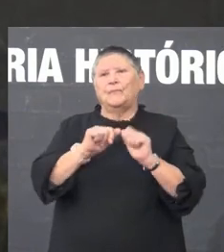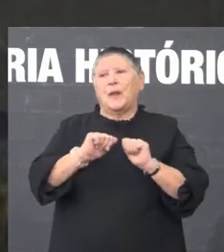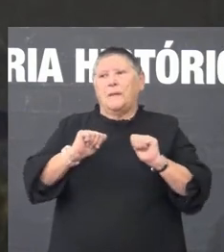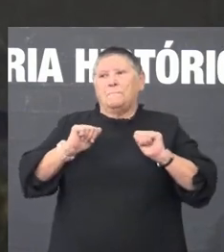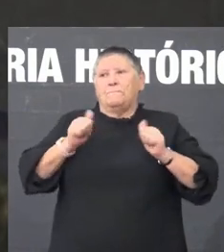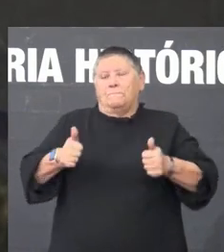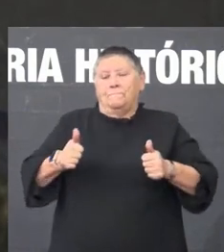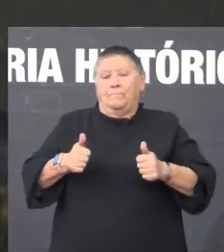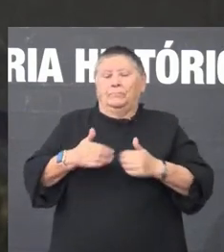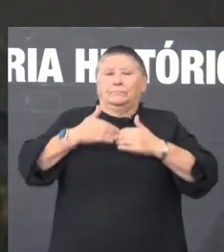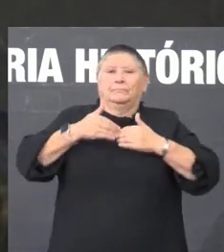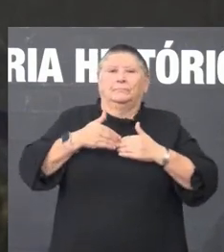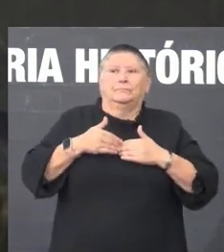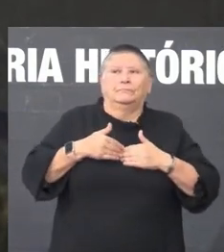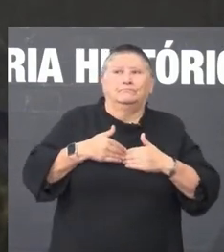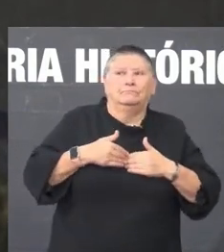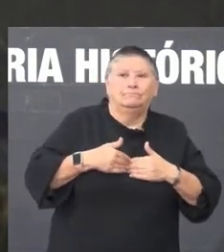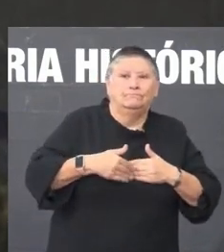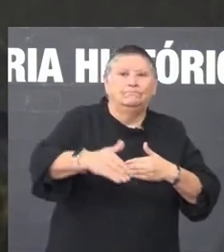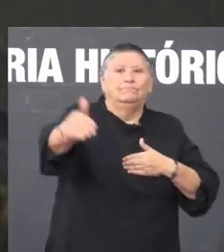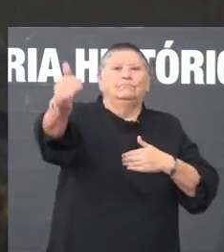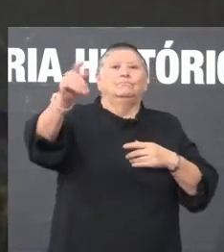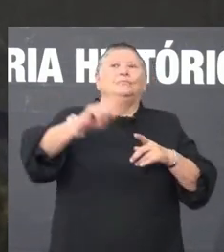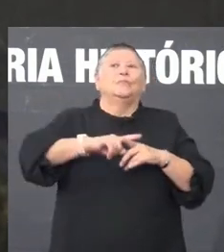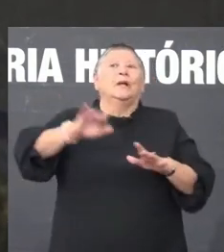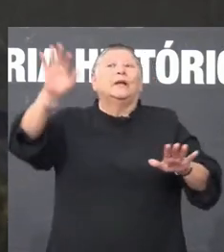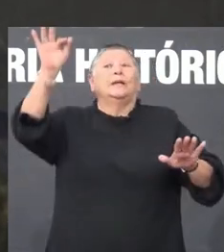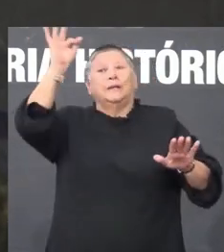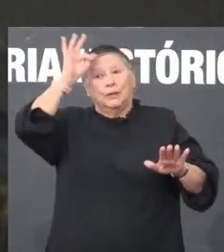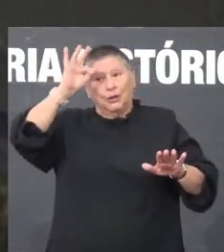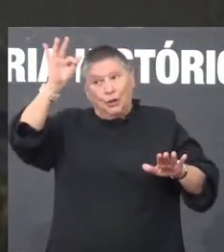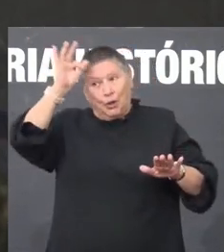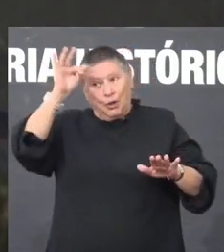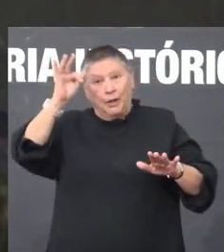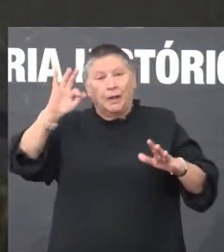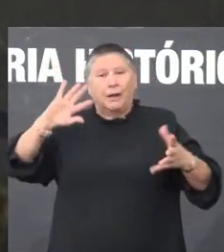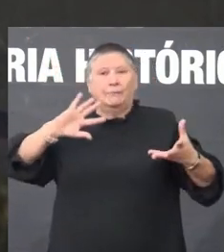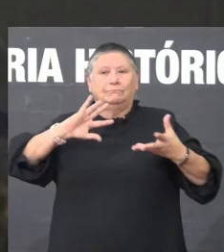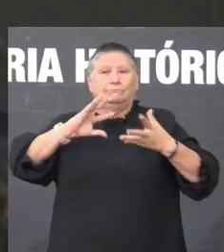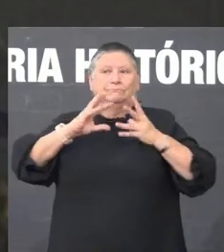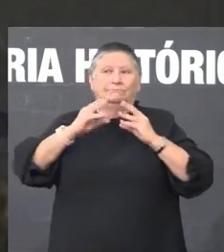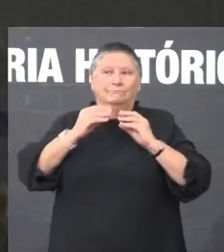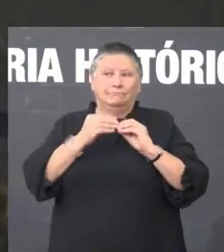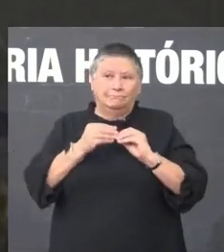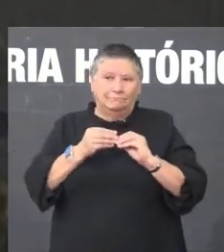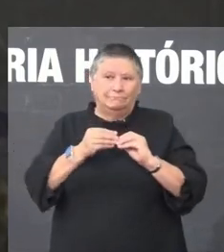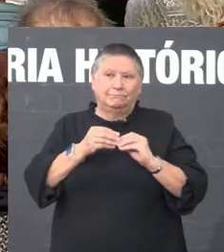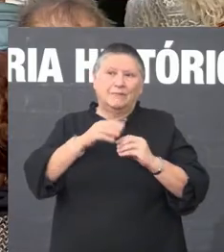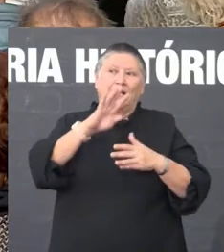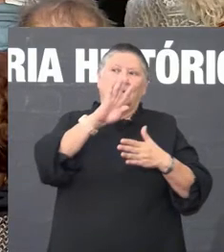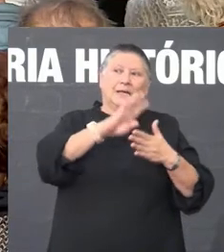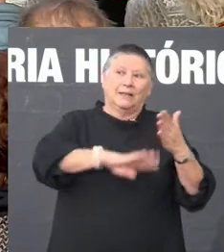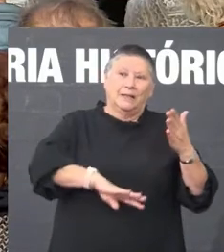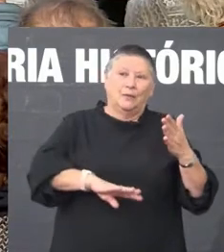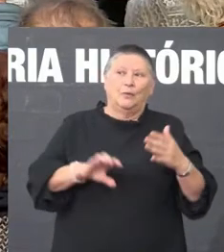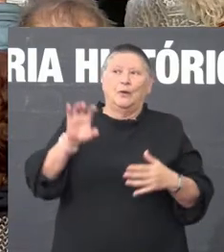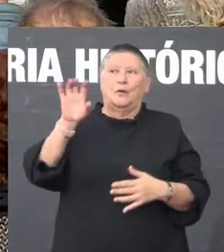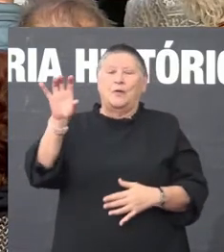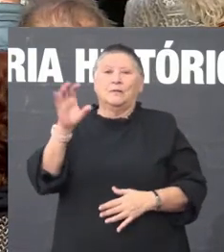hacia una hipotética reconciliación de Cataluña con el